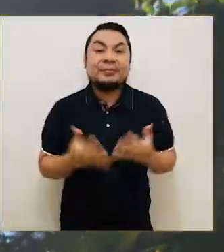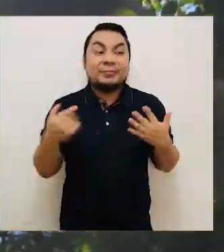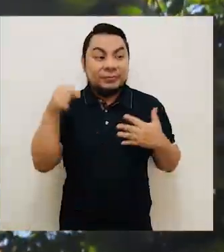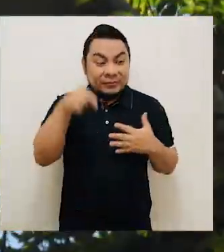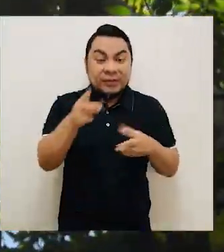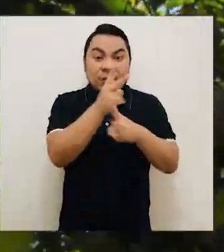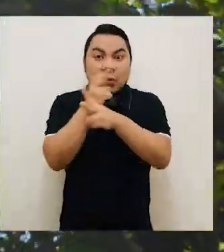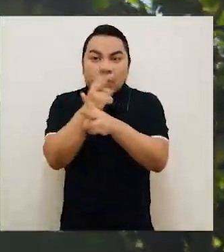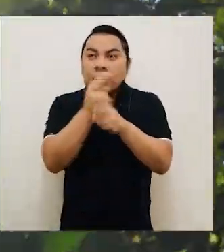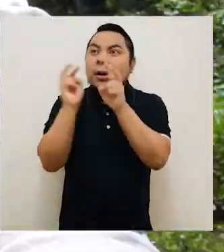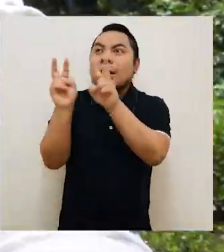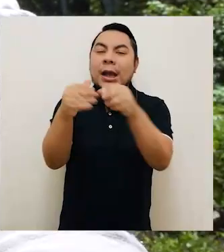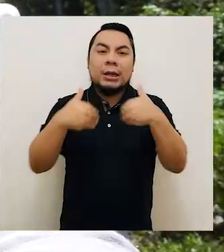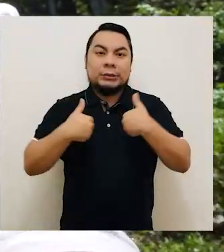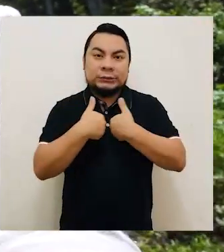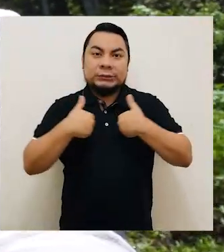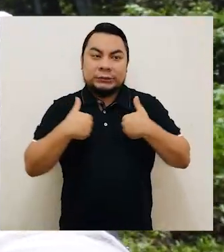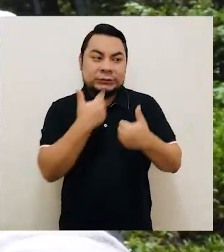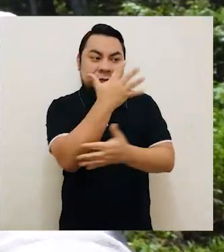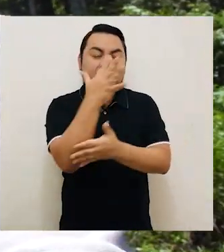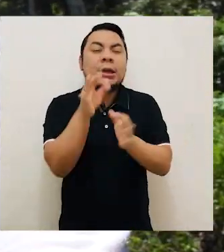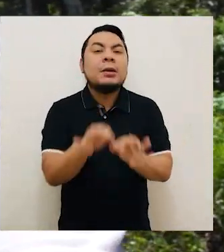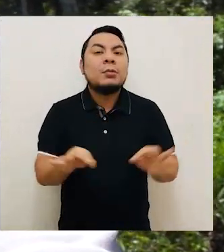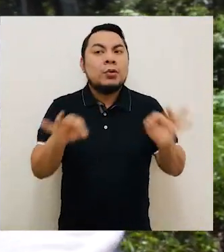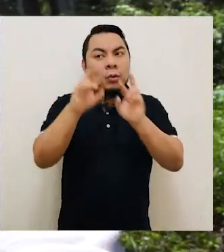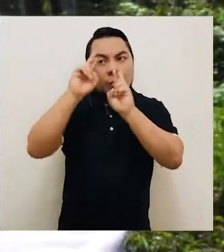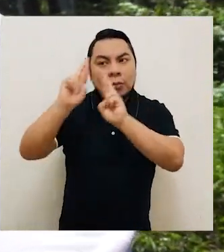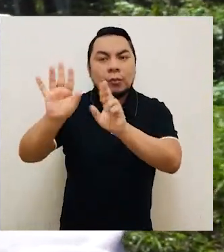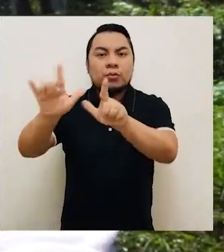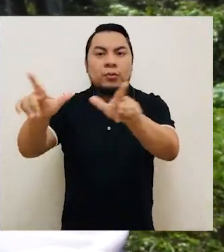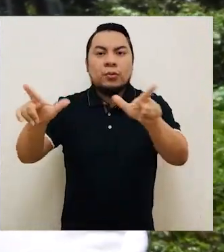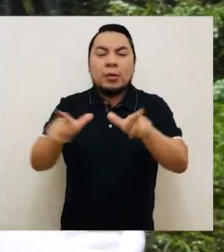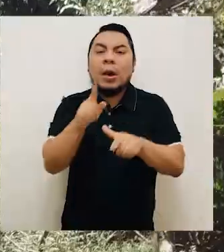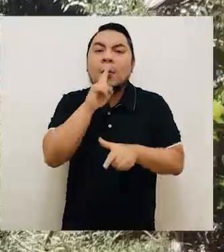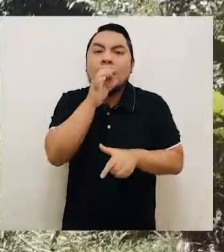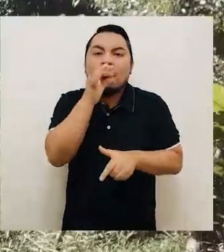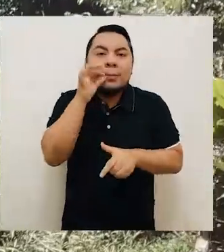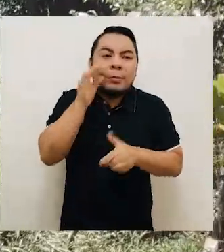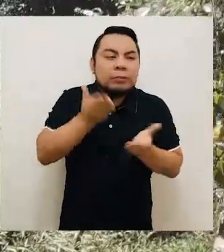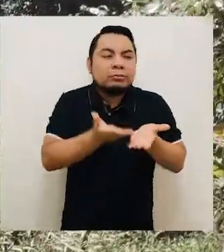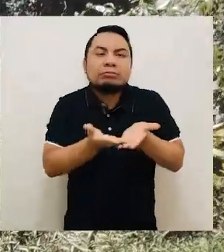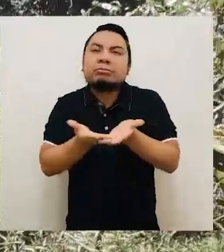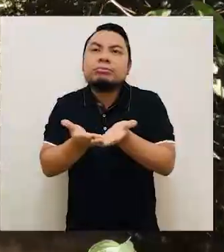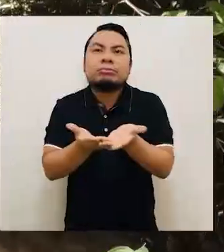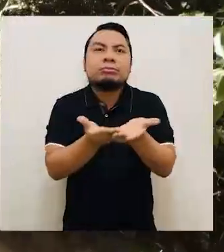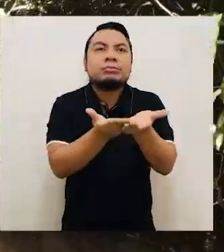Para apreciar a los animales silvestres es muy importante respetar su espacio guardando silencio.